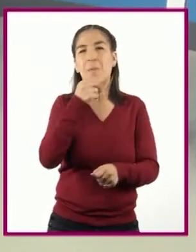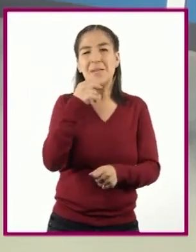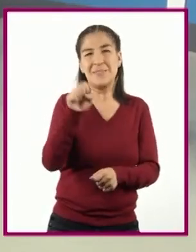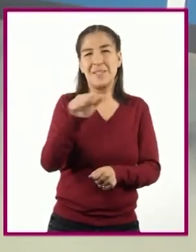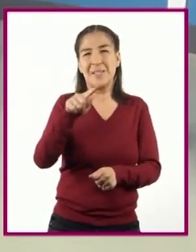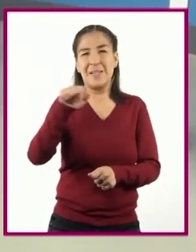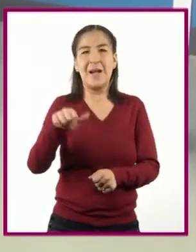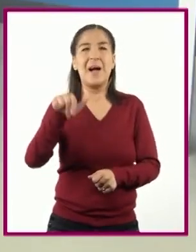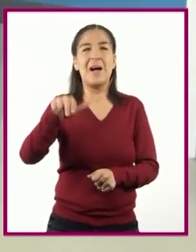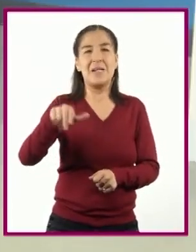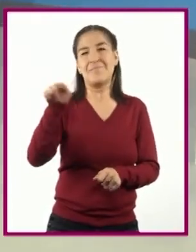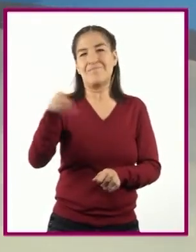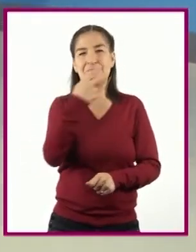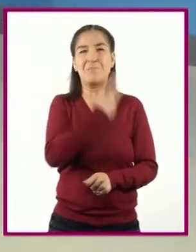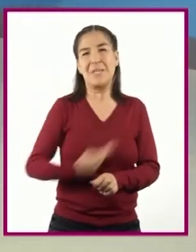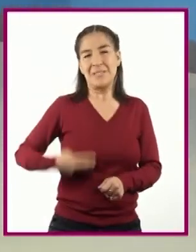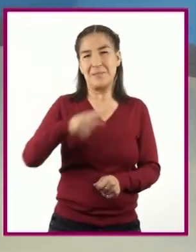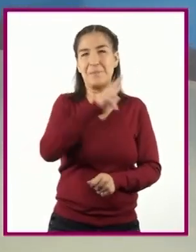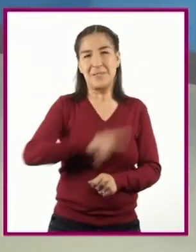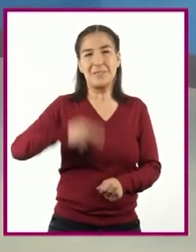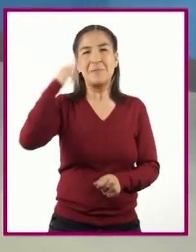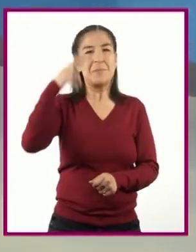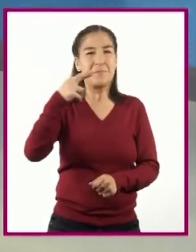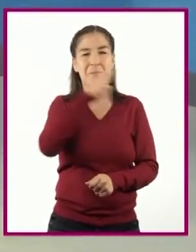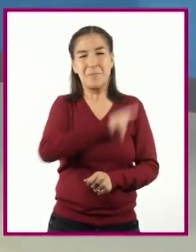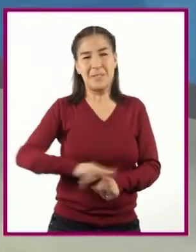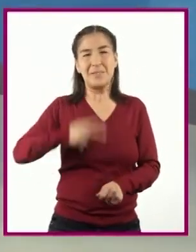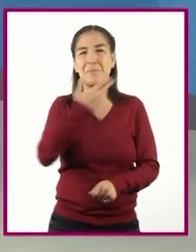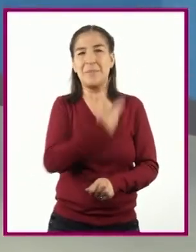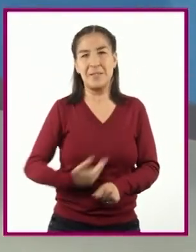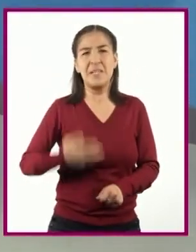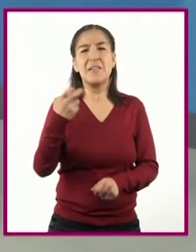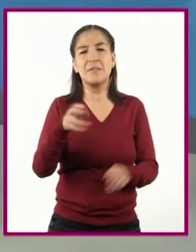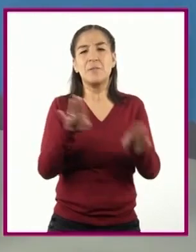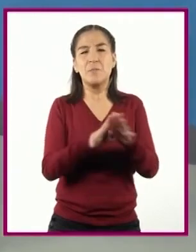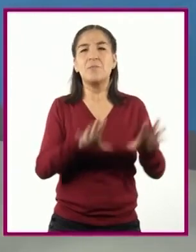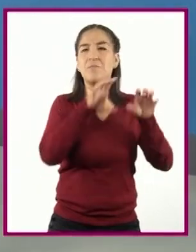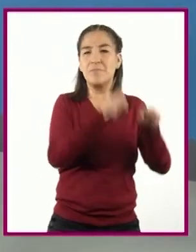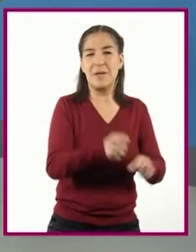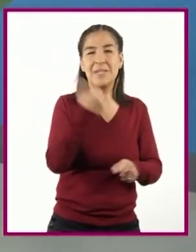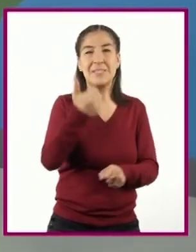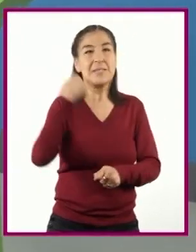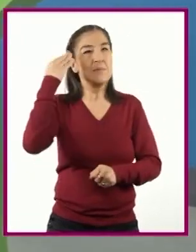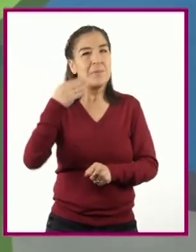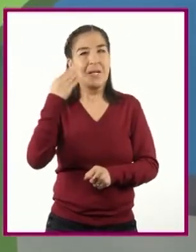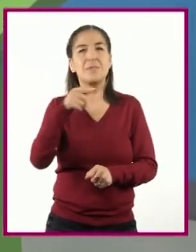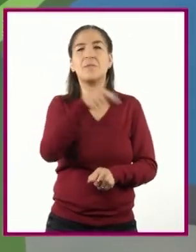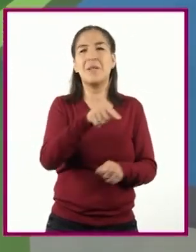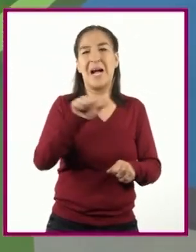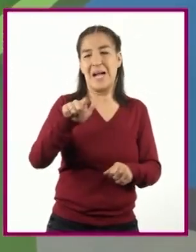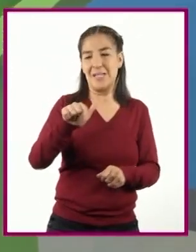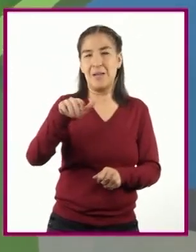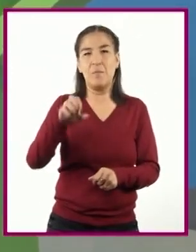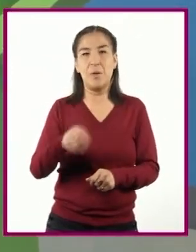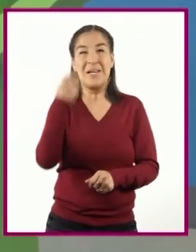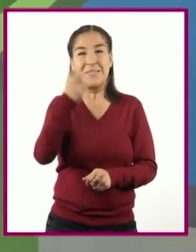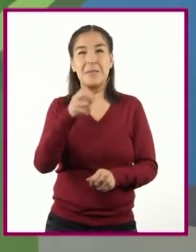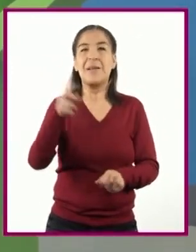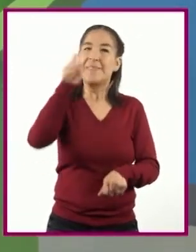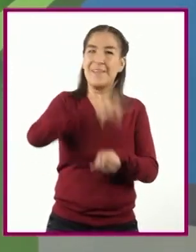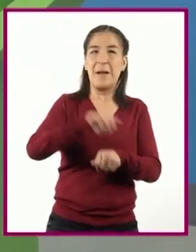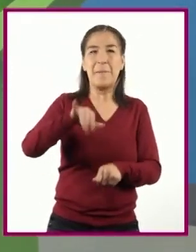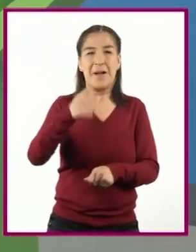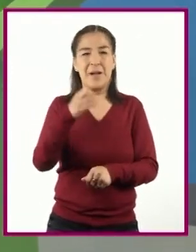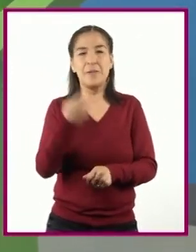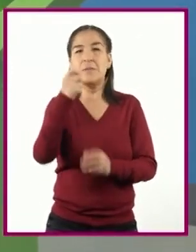Mientras tanto, las fuerzas mexicanas tomaron el fuerte del Álamo el 6 de marzo y durante mes y medio el general Santa Anna se